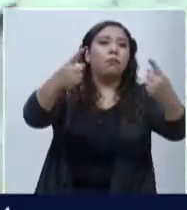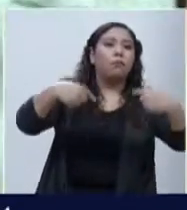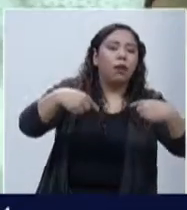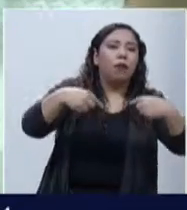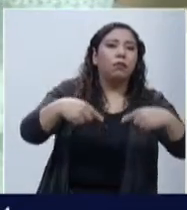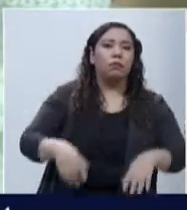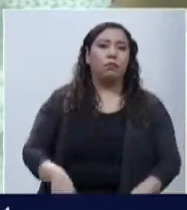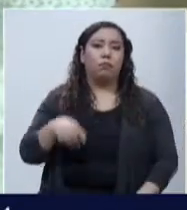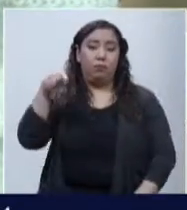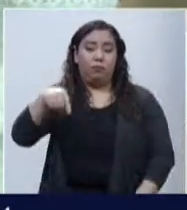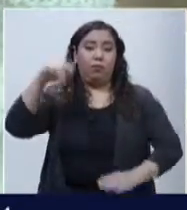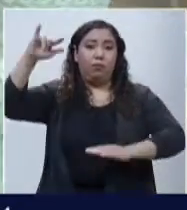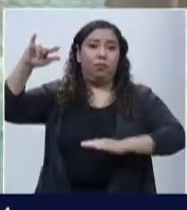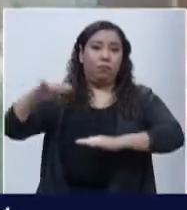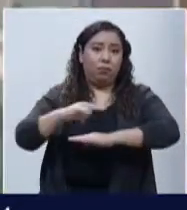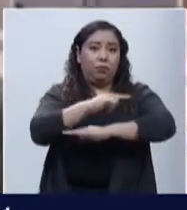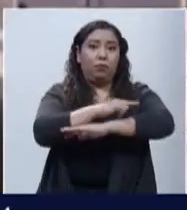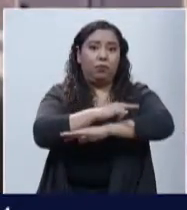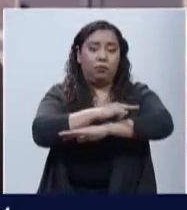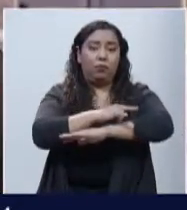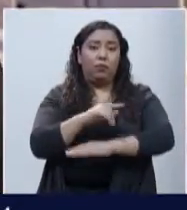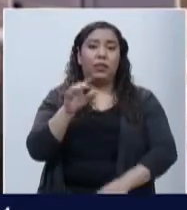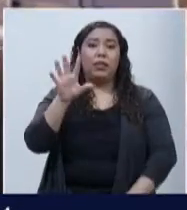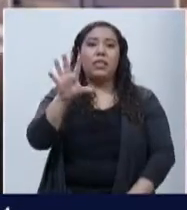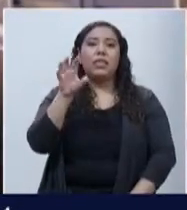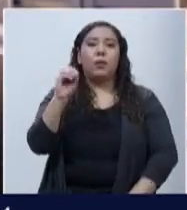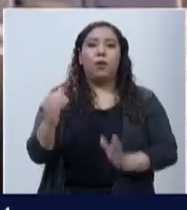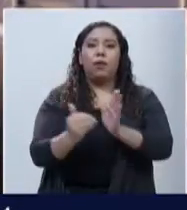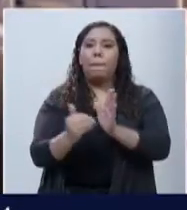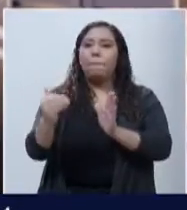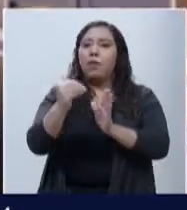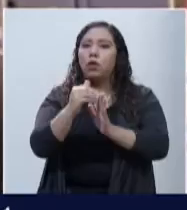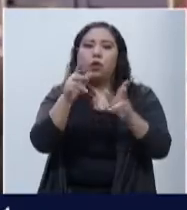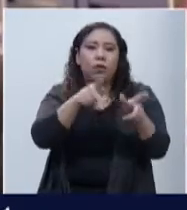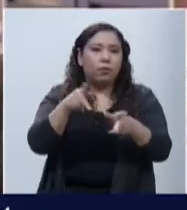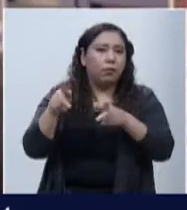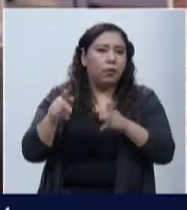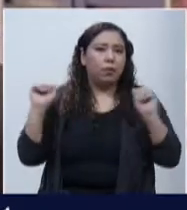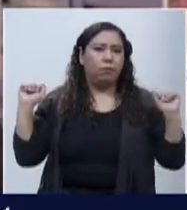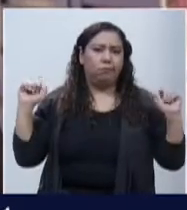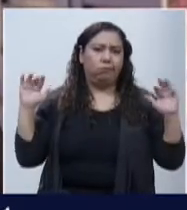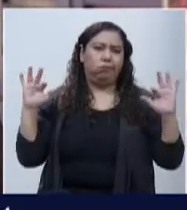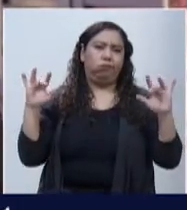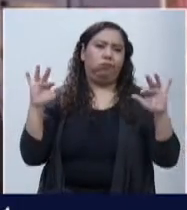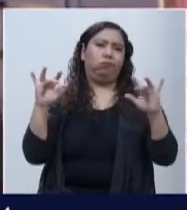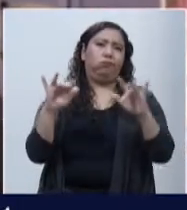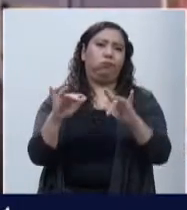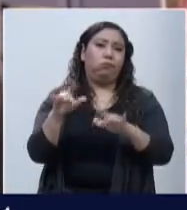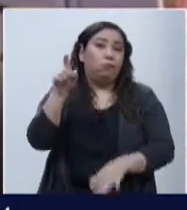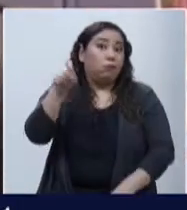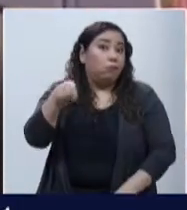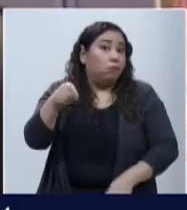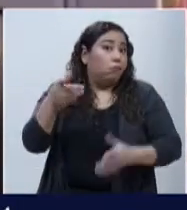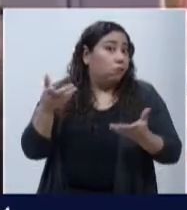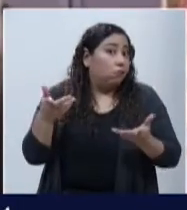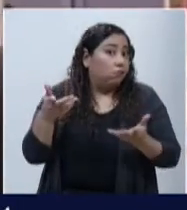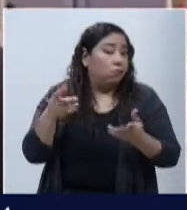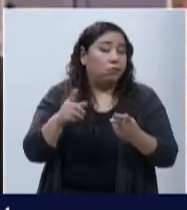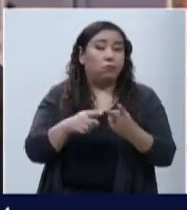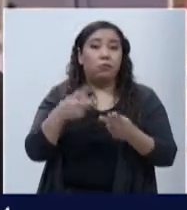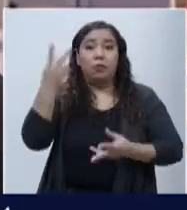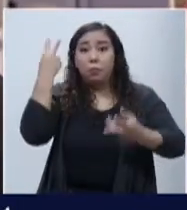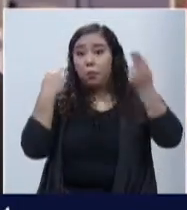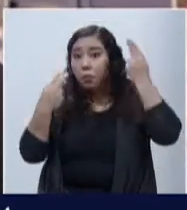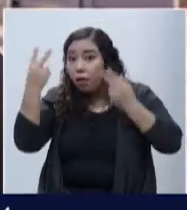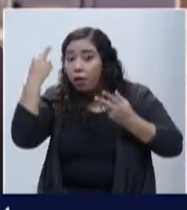final en el aeropuerto hay o habían 50 millones de pasajeros en cualquier aeropuerto hay mucha gente que requiere muchos servicios pues una peluquería